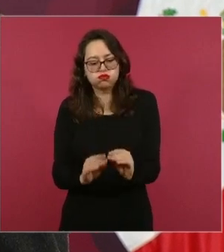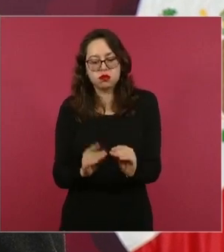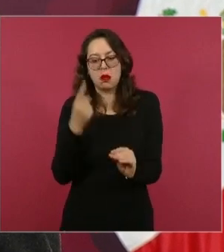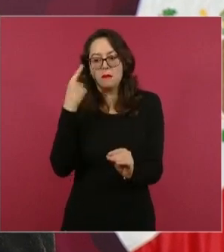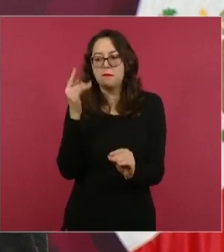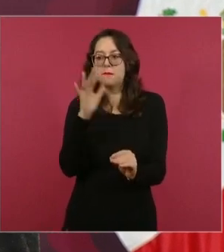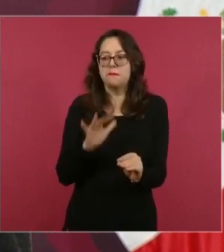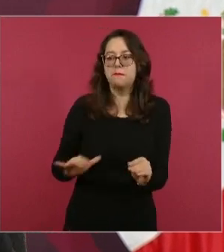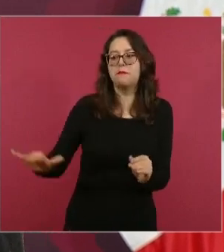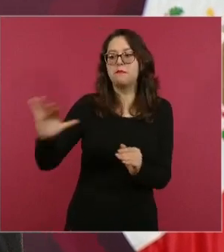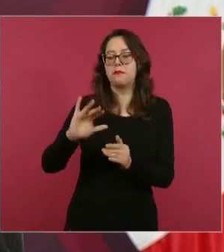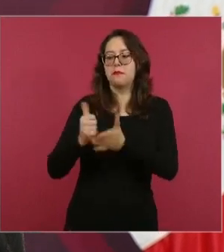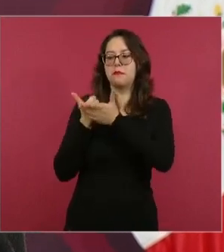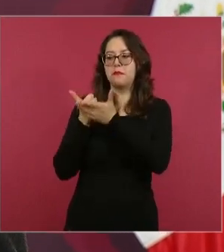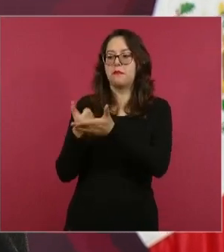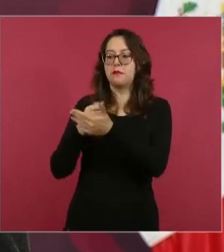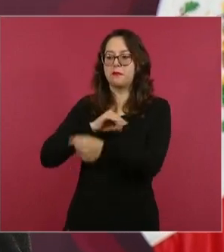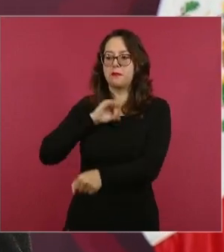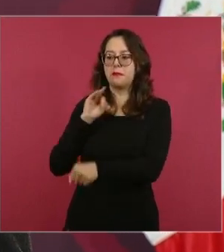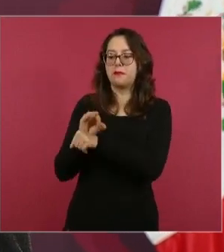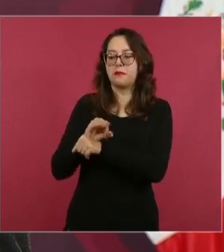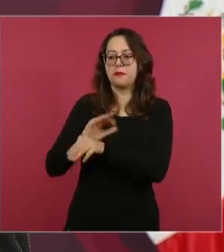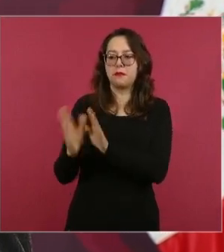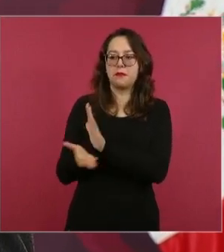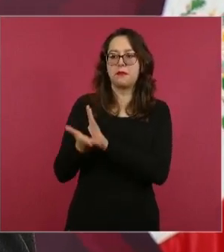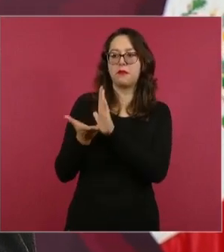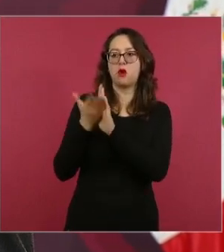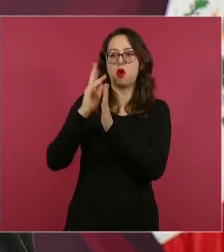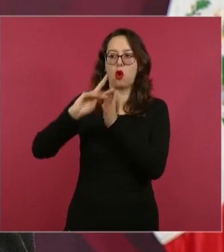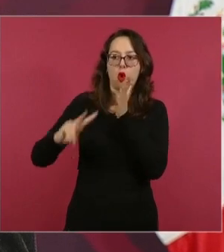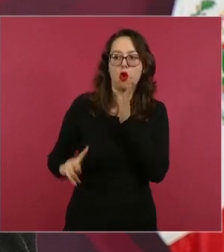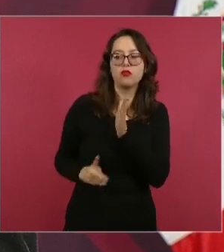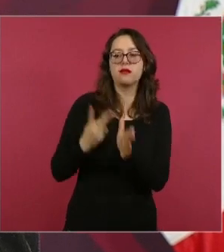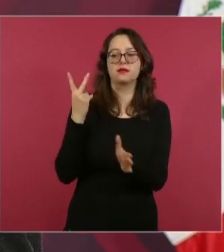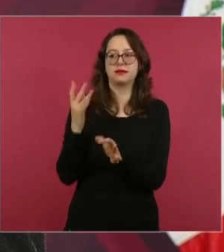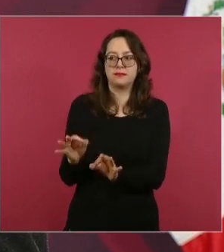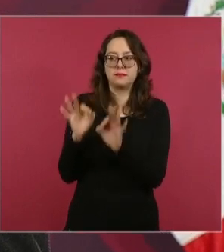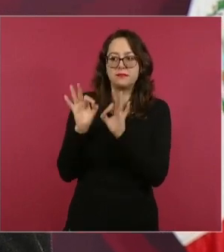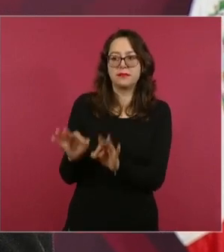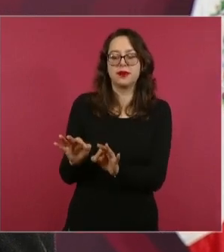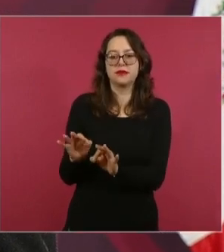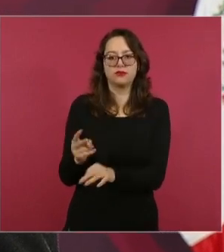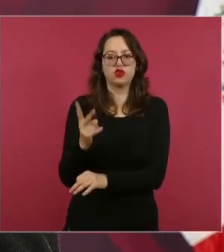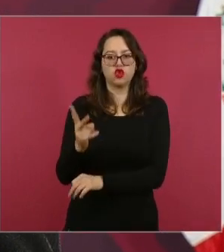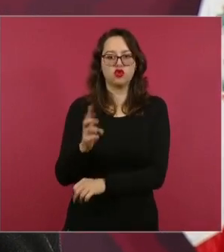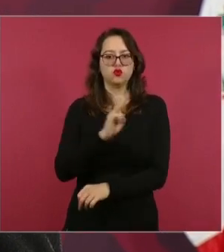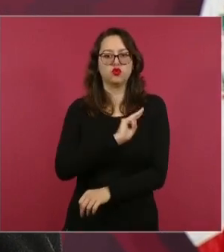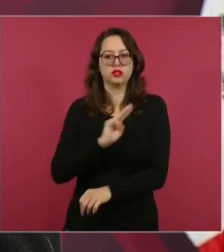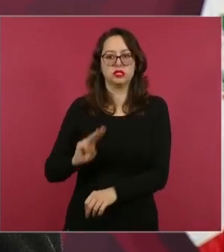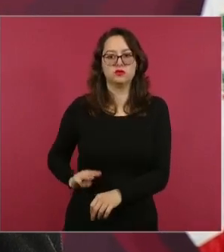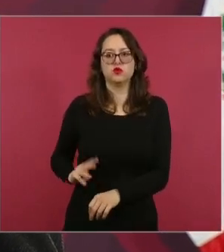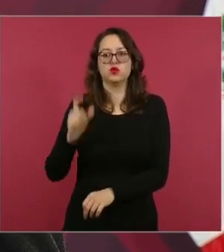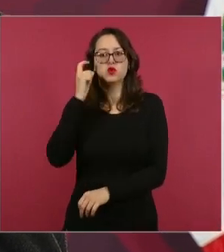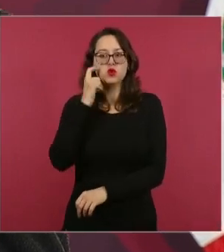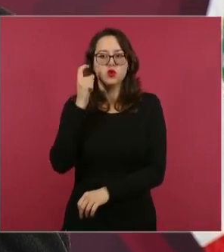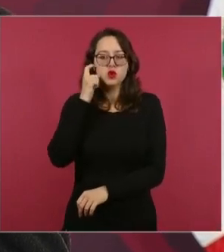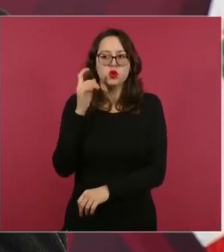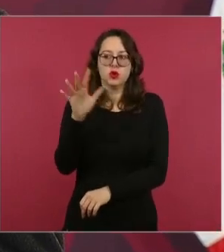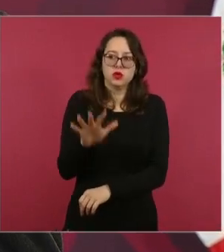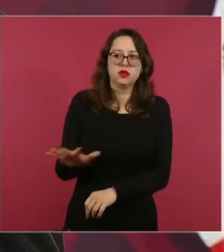plan para beneficio de la gente de Guerrero y de Coyuca